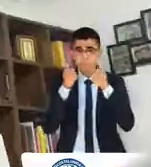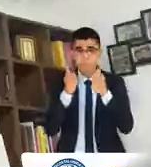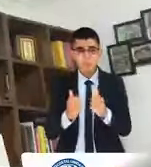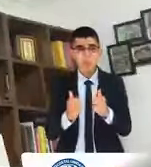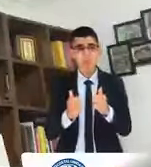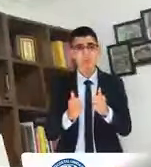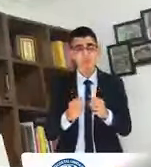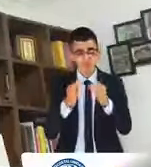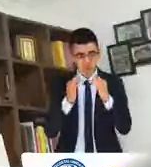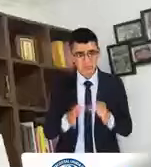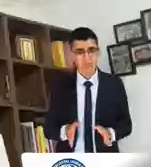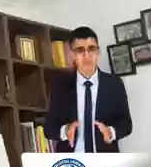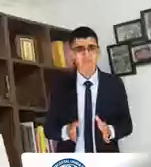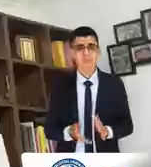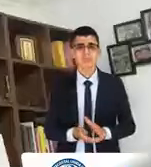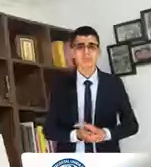bueno.